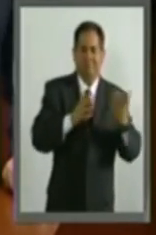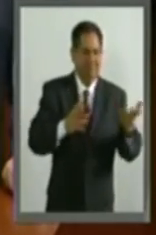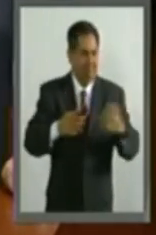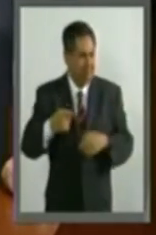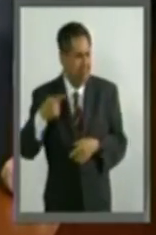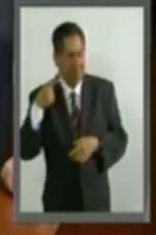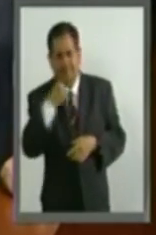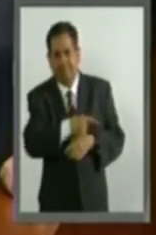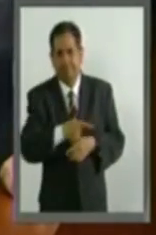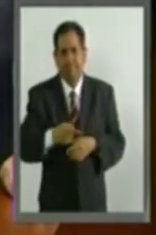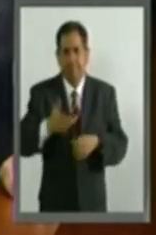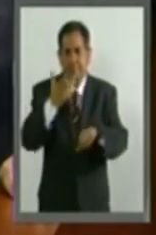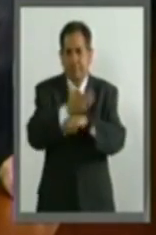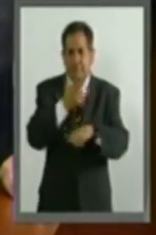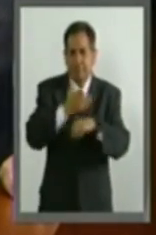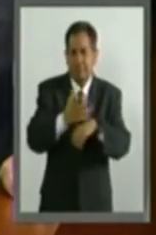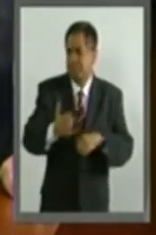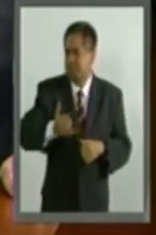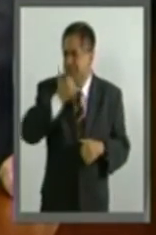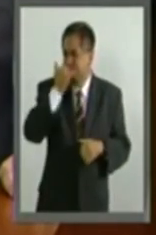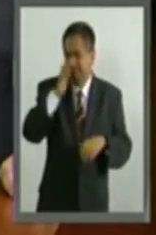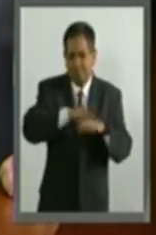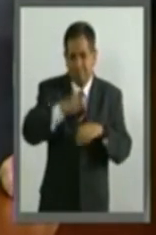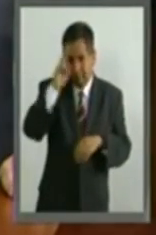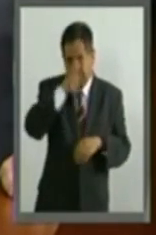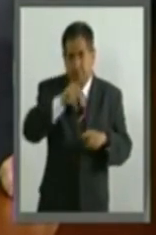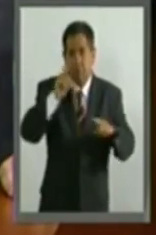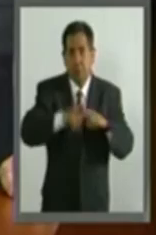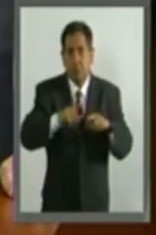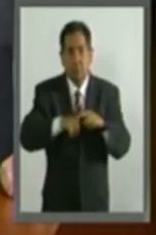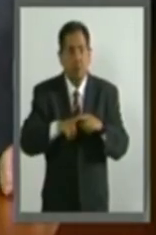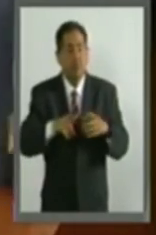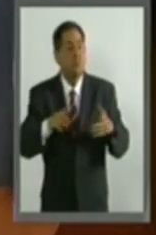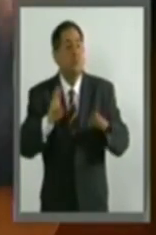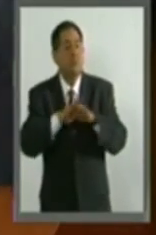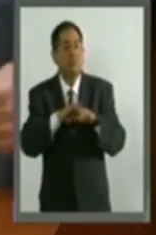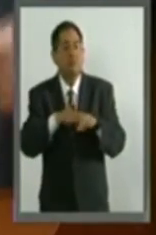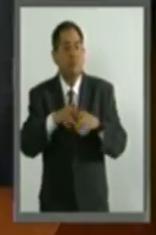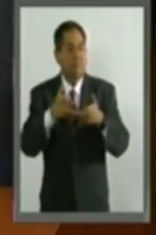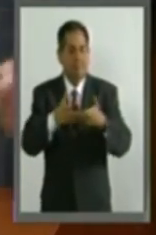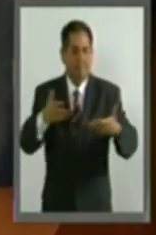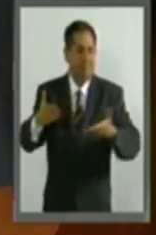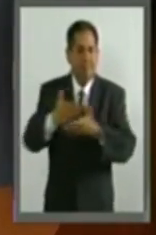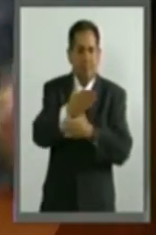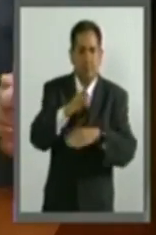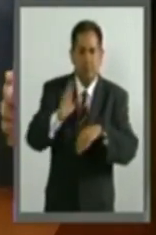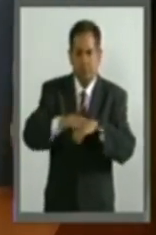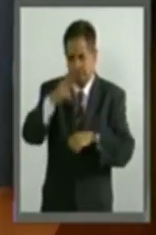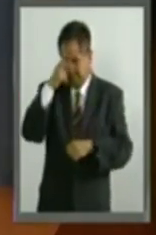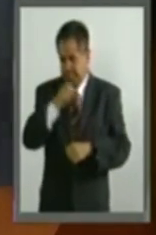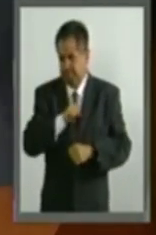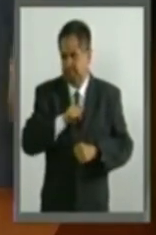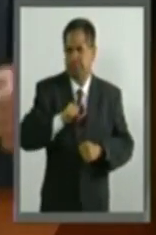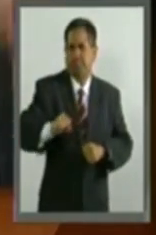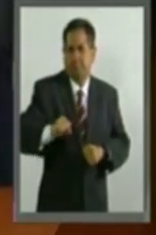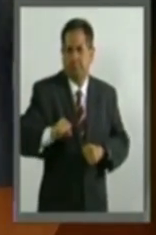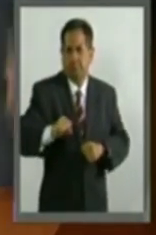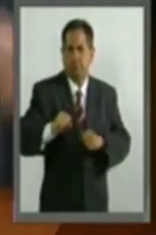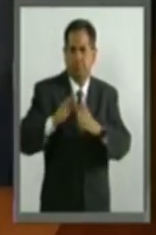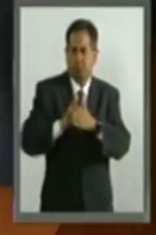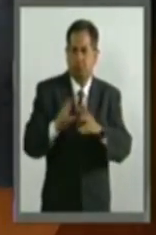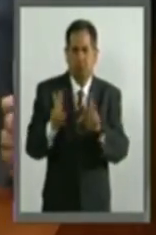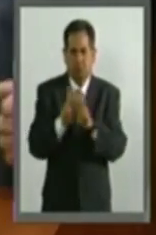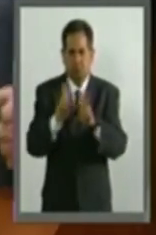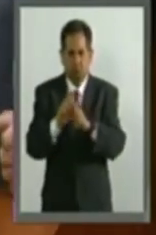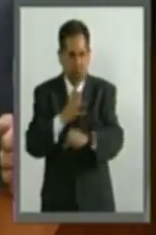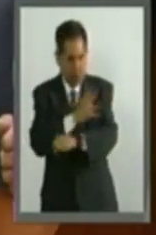Unidos, las más graves agresiones no las ha recibido por tierra, porque México ha sido un escudo y ha sido un